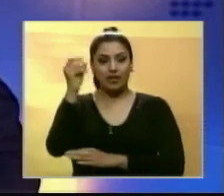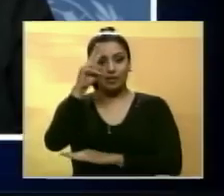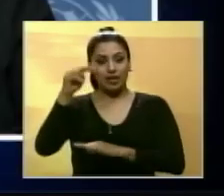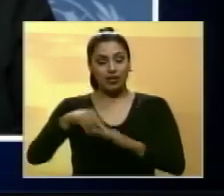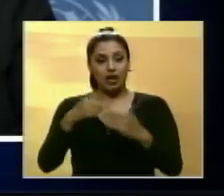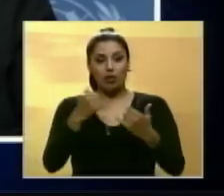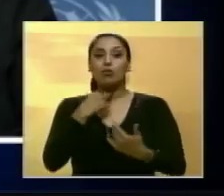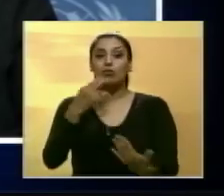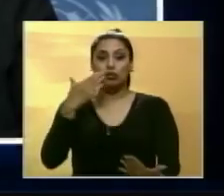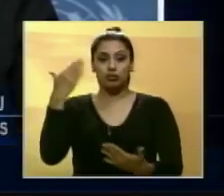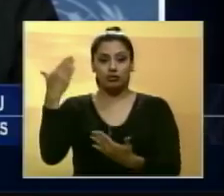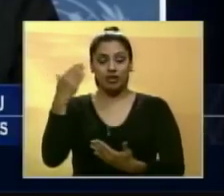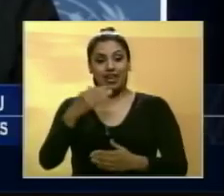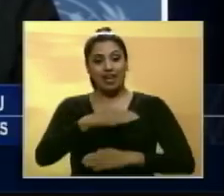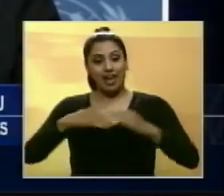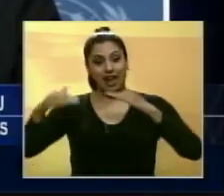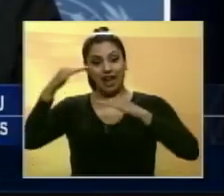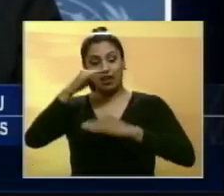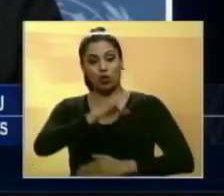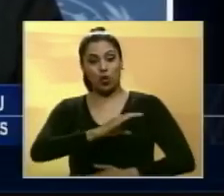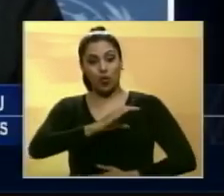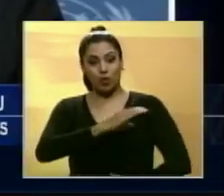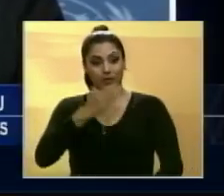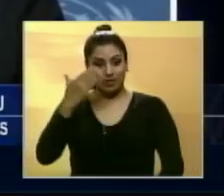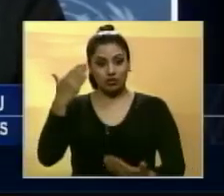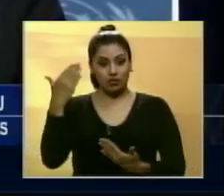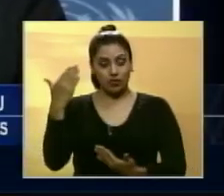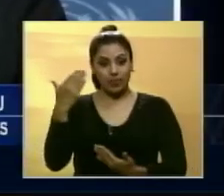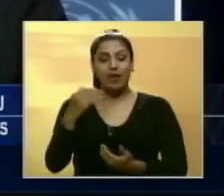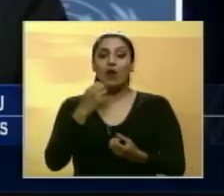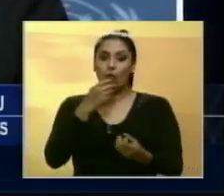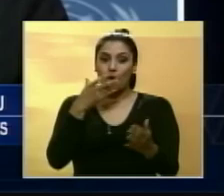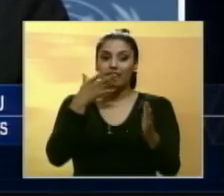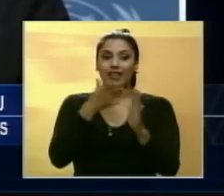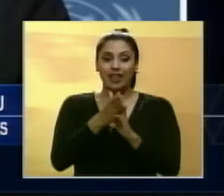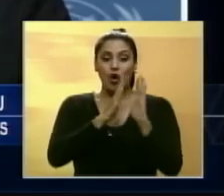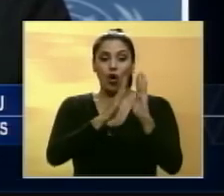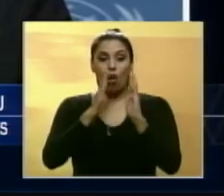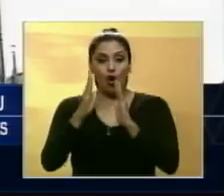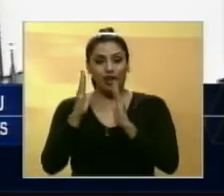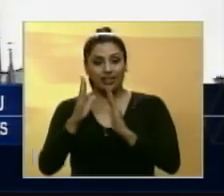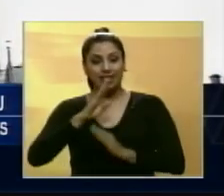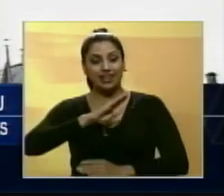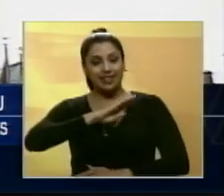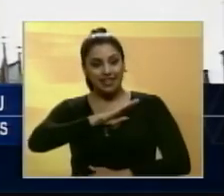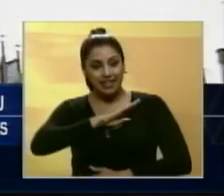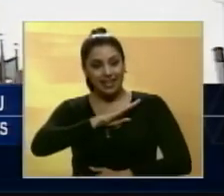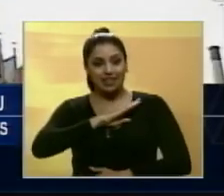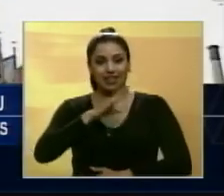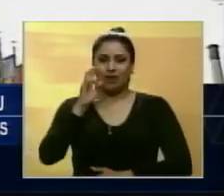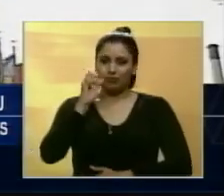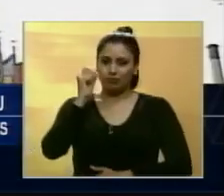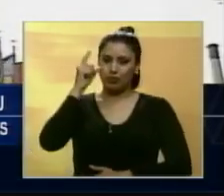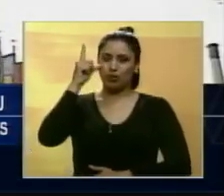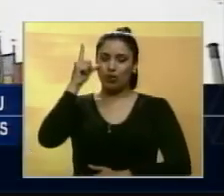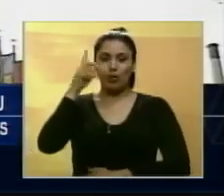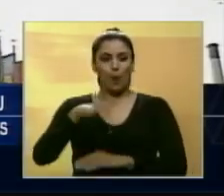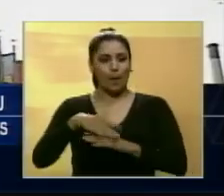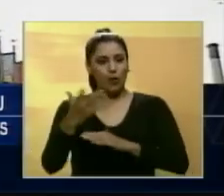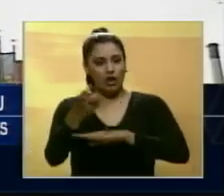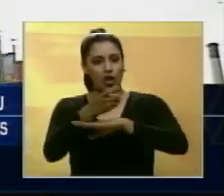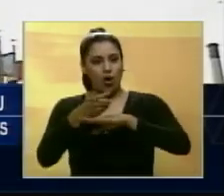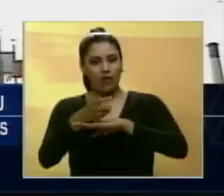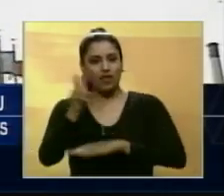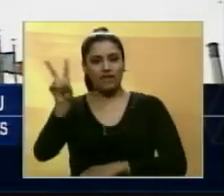La portavoz del Alto Comisionado, Rabina Shamdasani, aseguró que en la organización se encuentran muy sorprendidos porque el